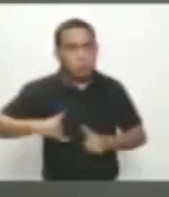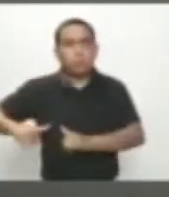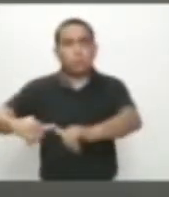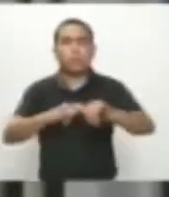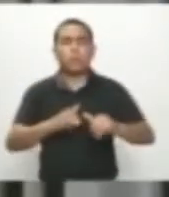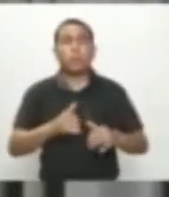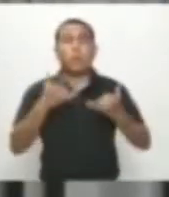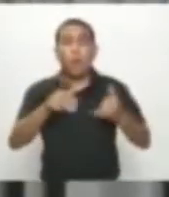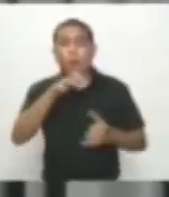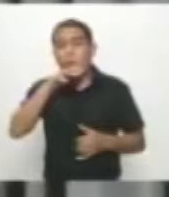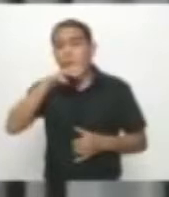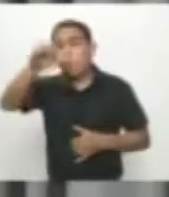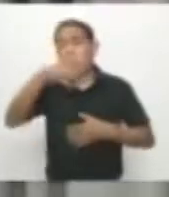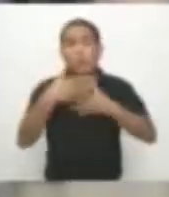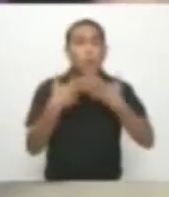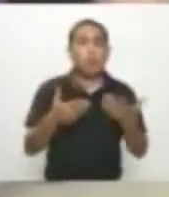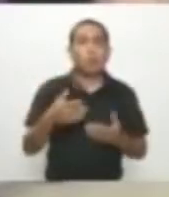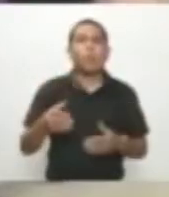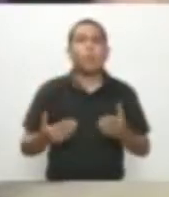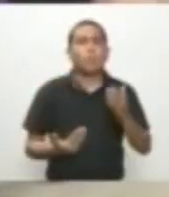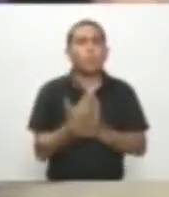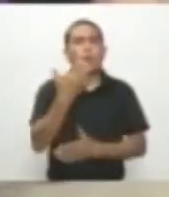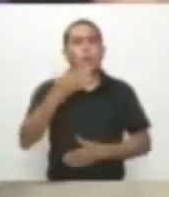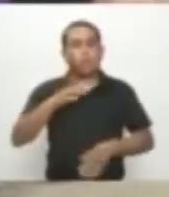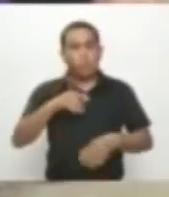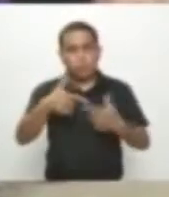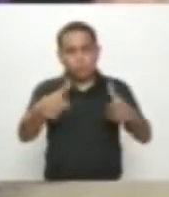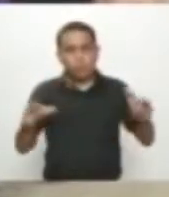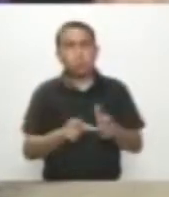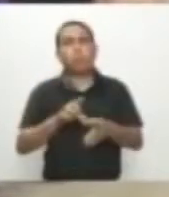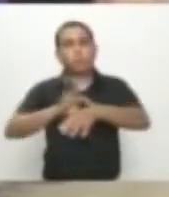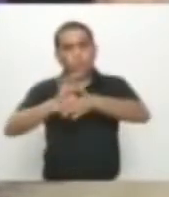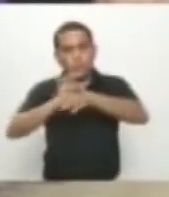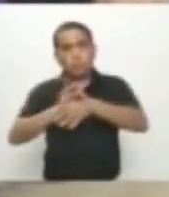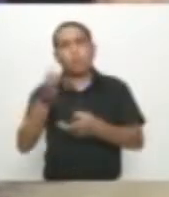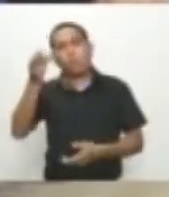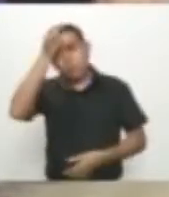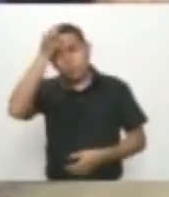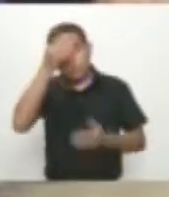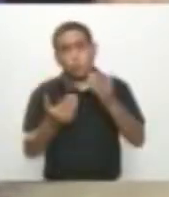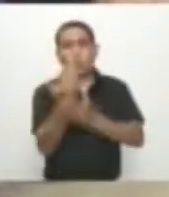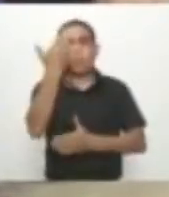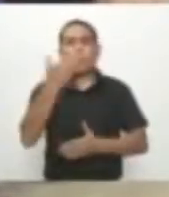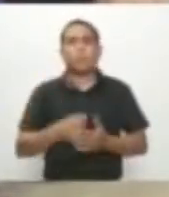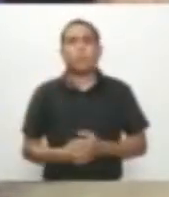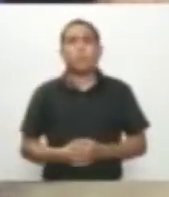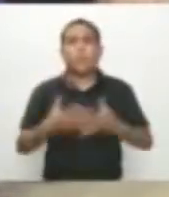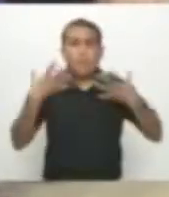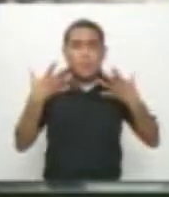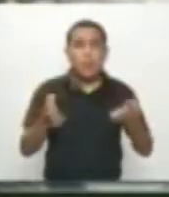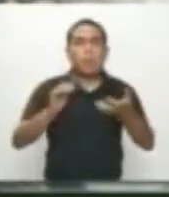cuello el mejoramiento del centro de salud. ¡Estamos aliados! ¡Queremos solución!